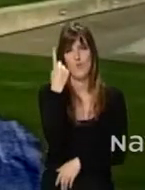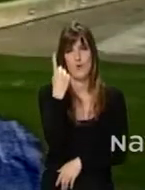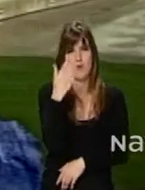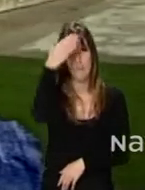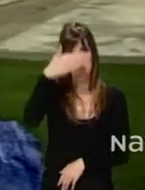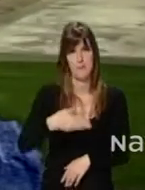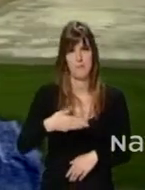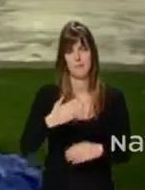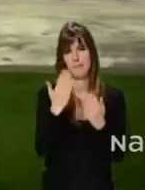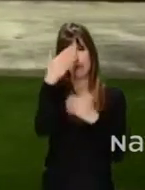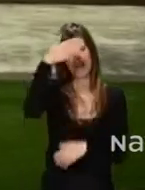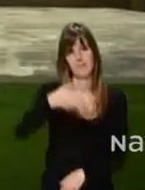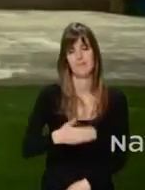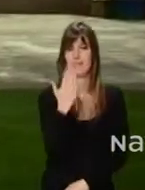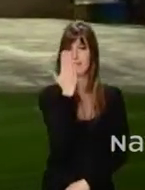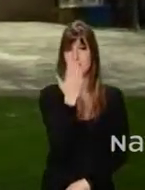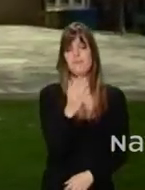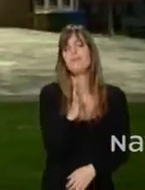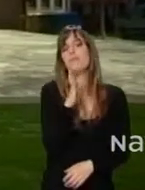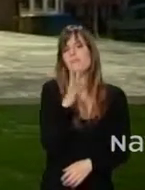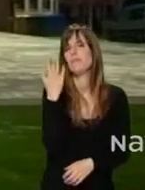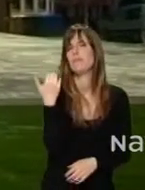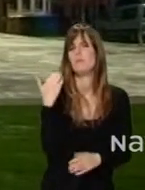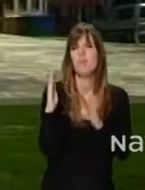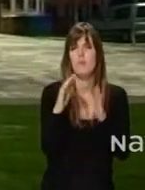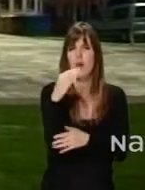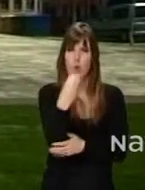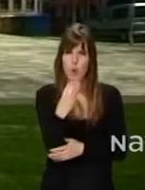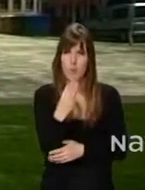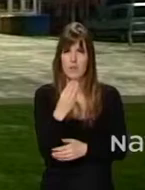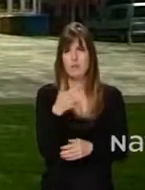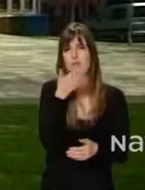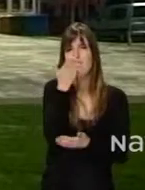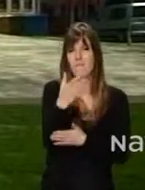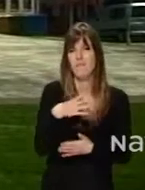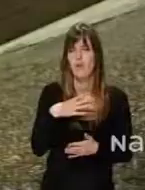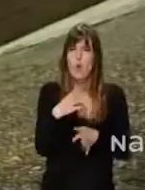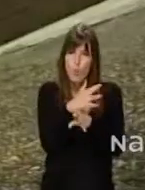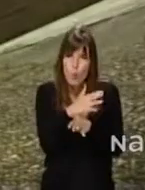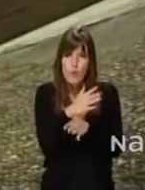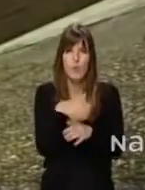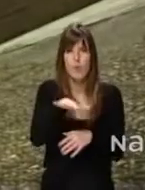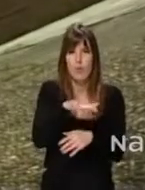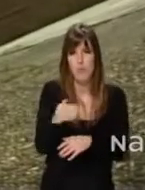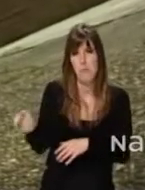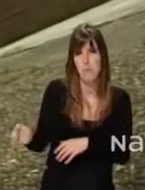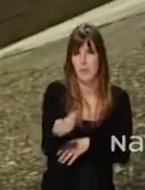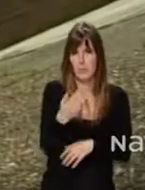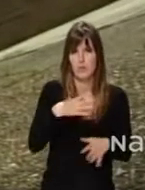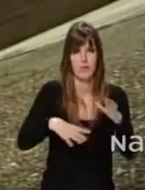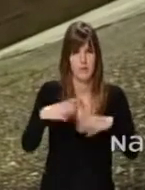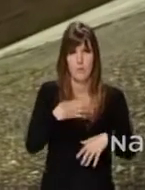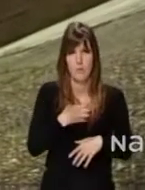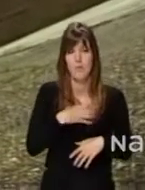pared. La petición de los jóvenes fue que no tenían lugar para juego porque jugaban en